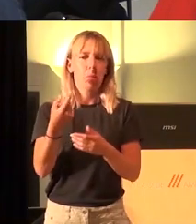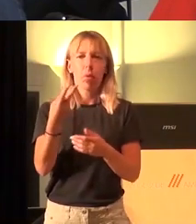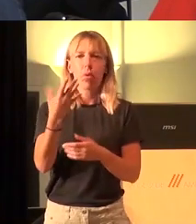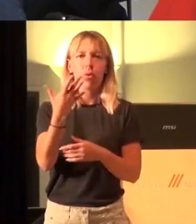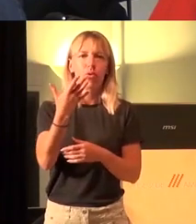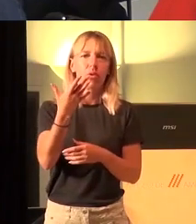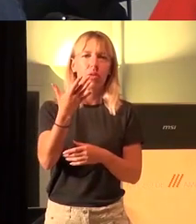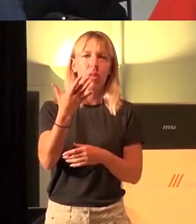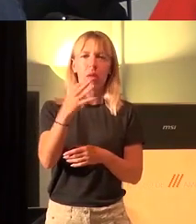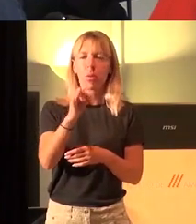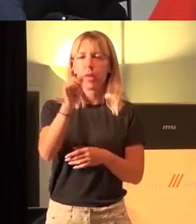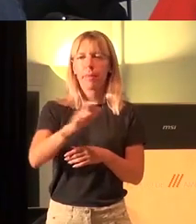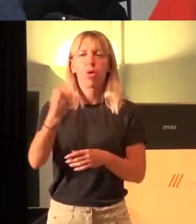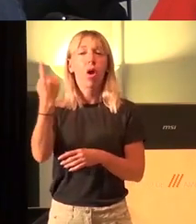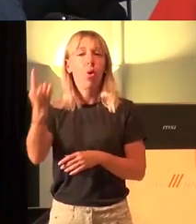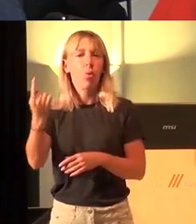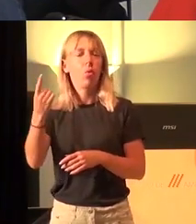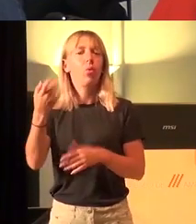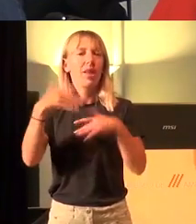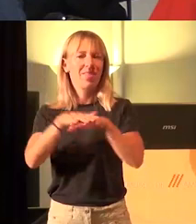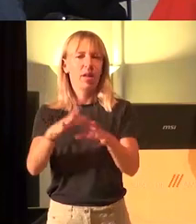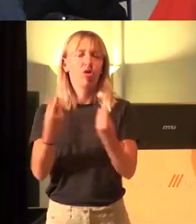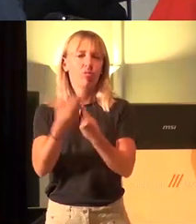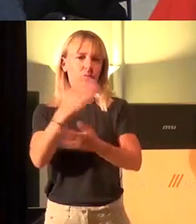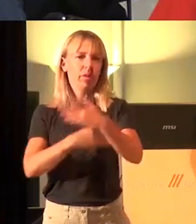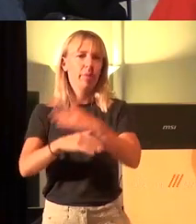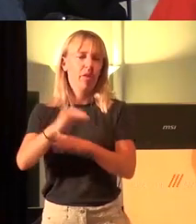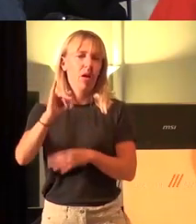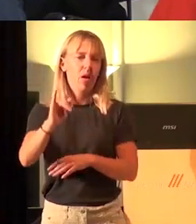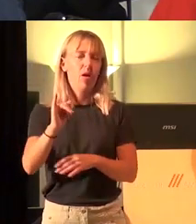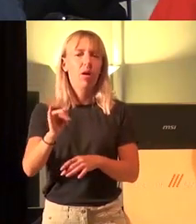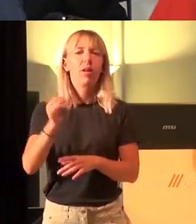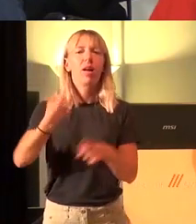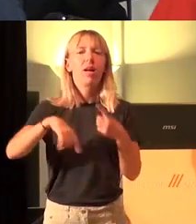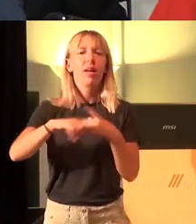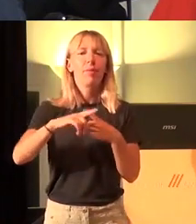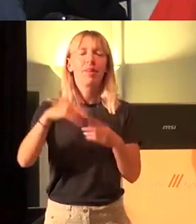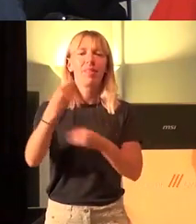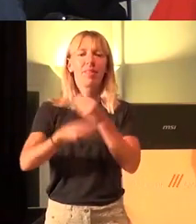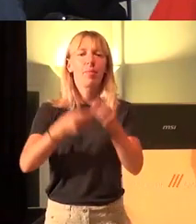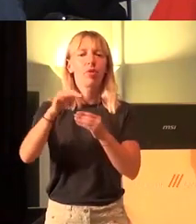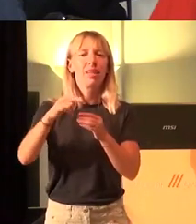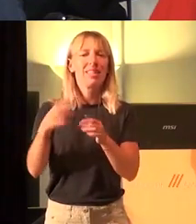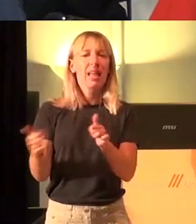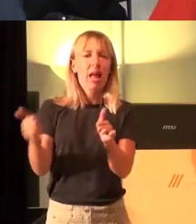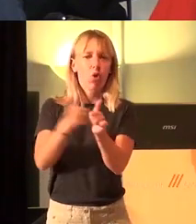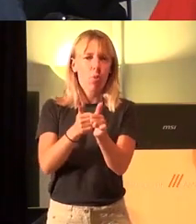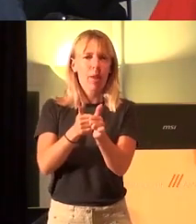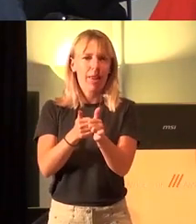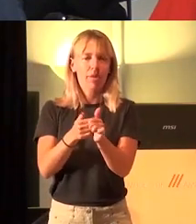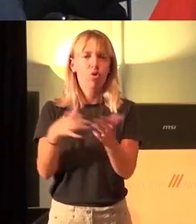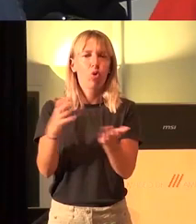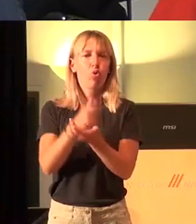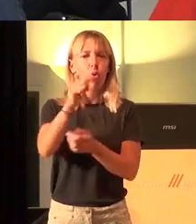una persona integrada con discapacidad. Y además, como lo hacemos en el marco de ese acompañamiento, pues todo